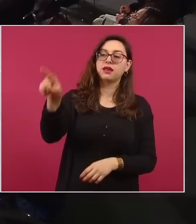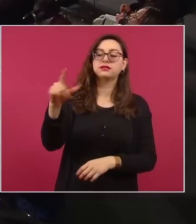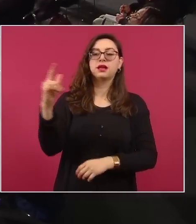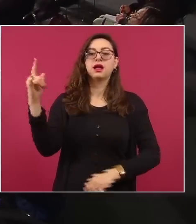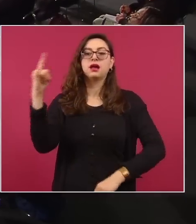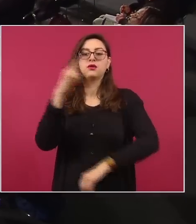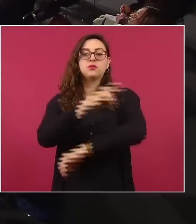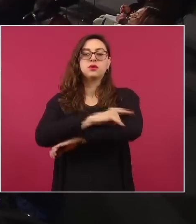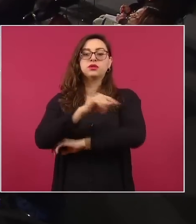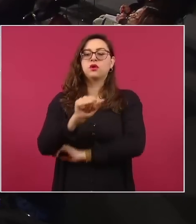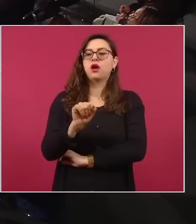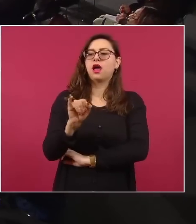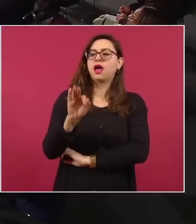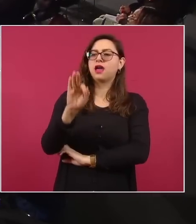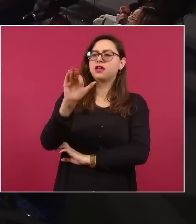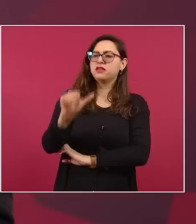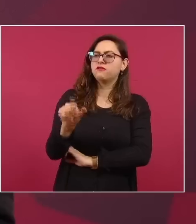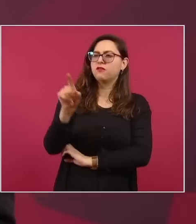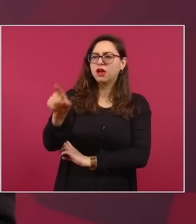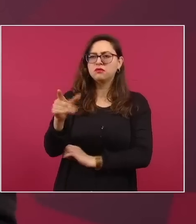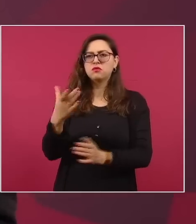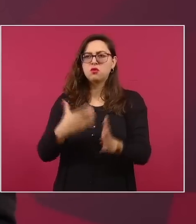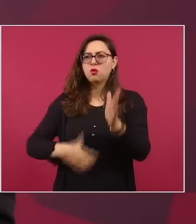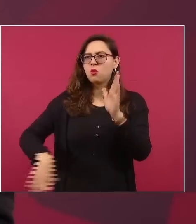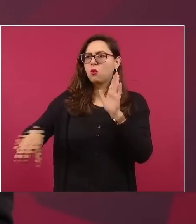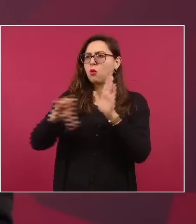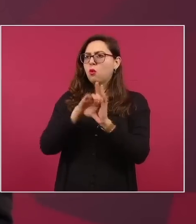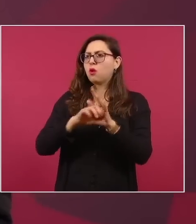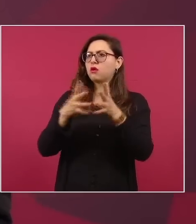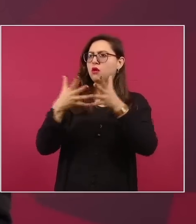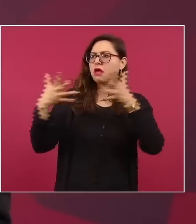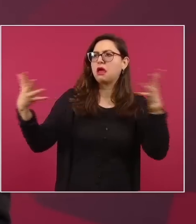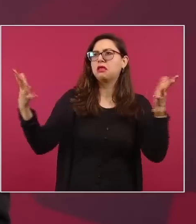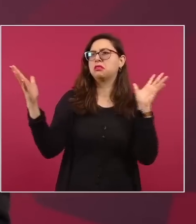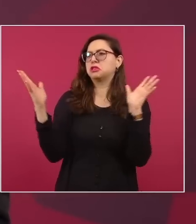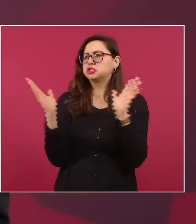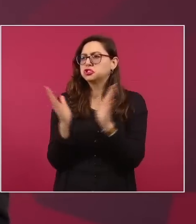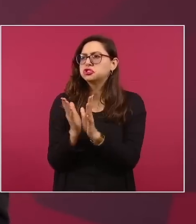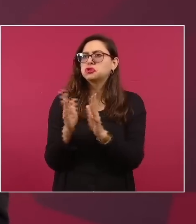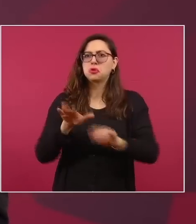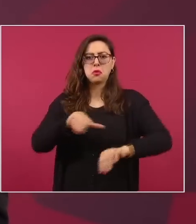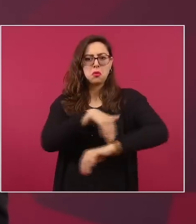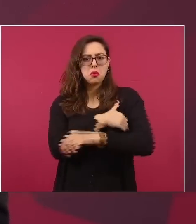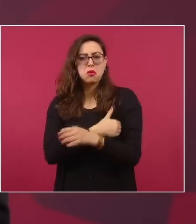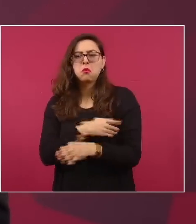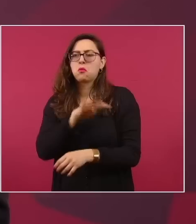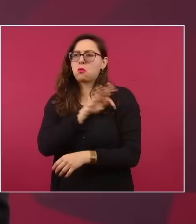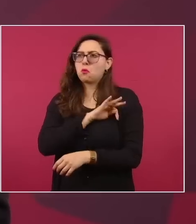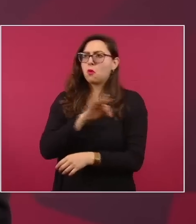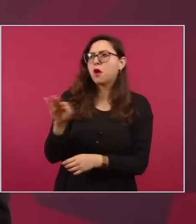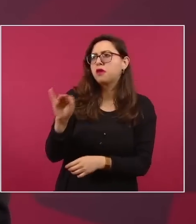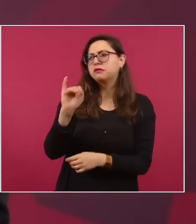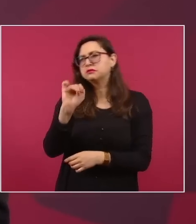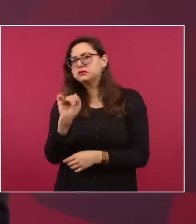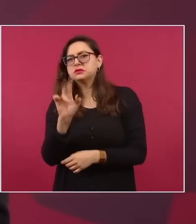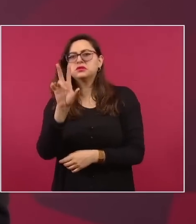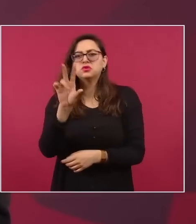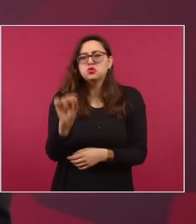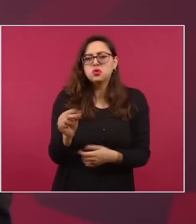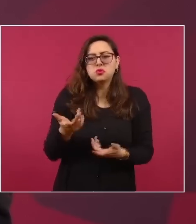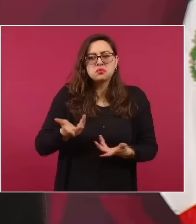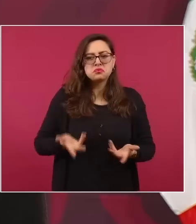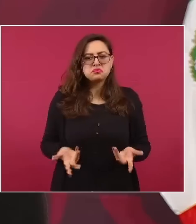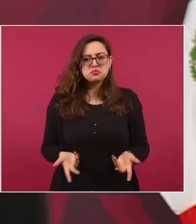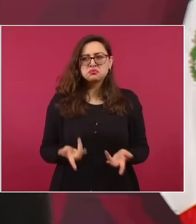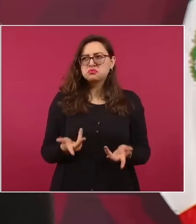de el aeropuerto Felipe Ángeles habíamos quedado en eso sobre su capacidad para